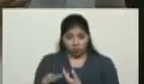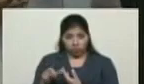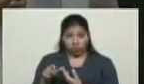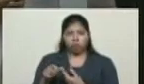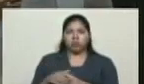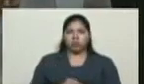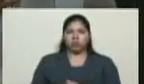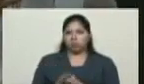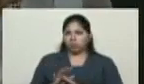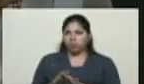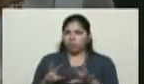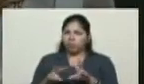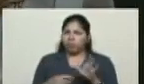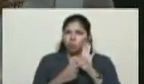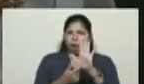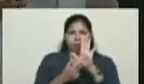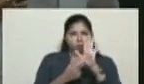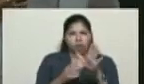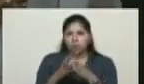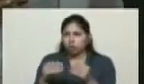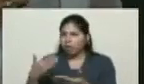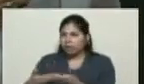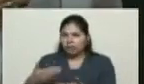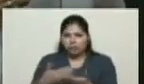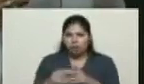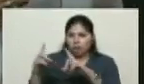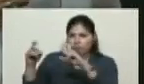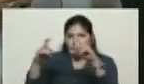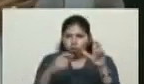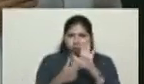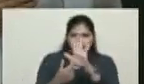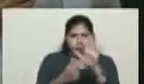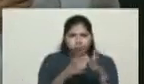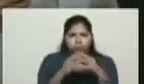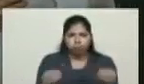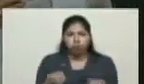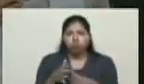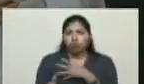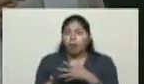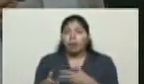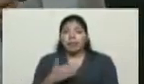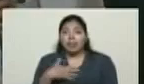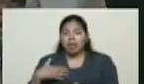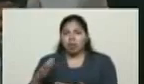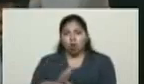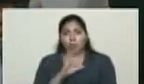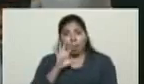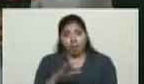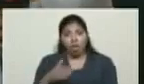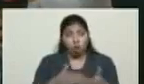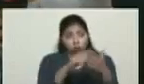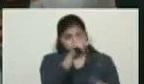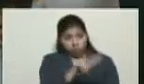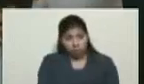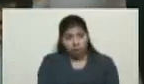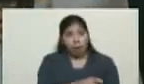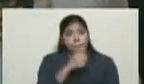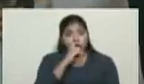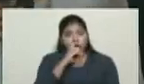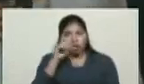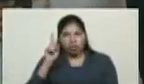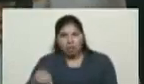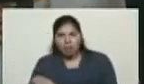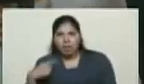de un plan conspirativo contra el gobierno constitucional del presidente Nicolás Maduro. Ha informado también la complicidad de la CIA,